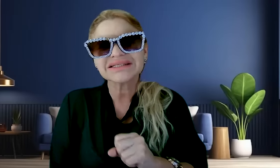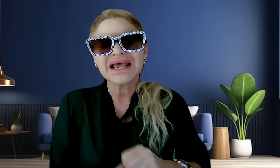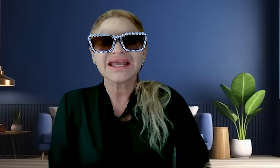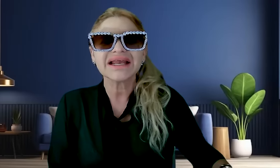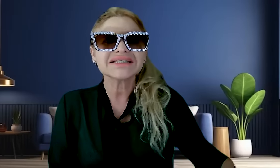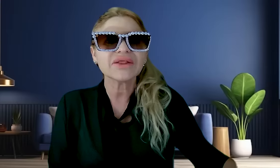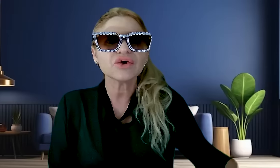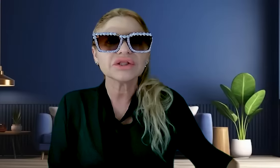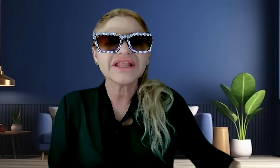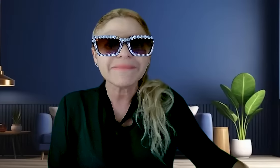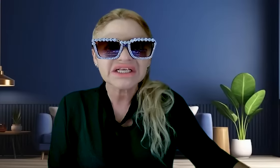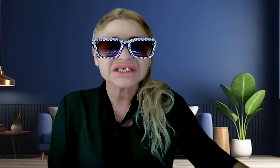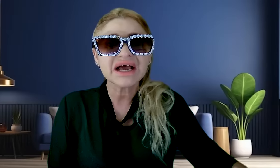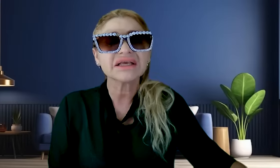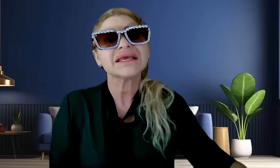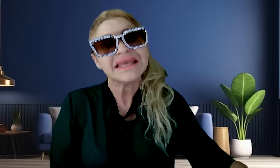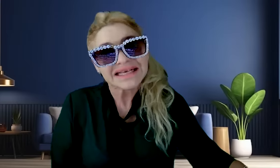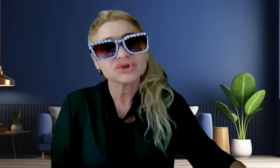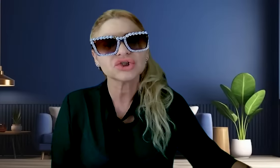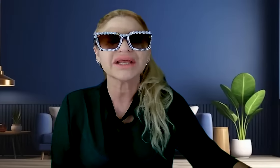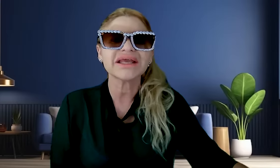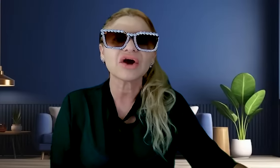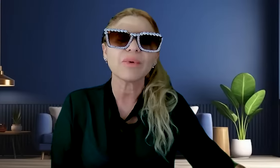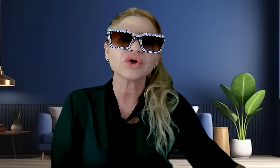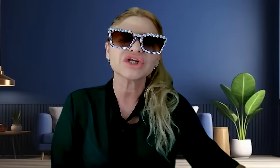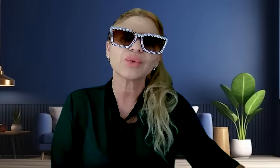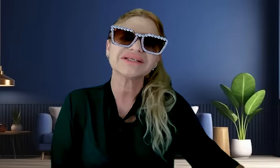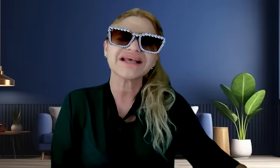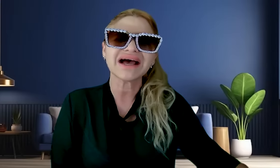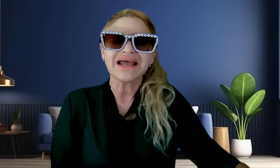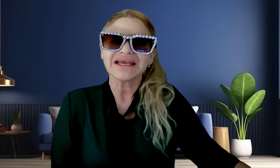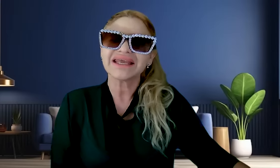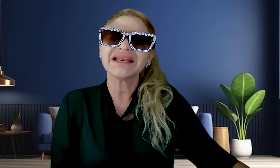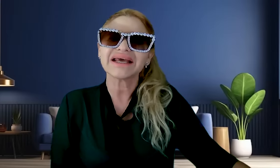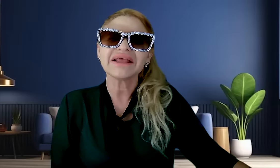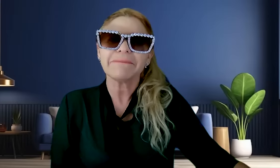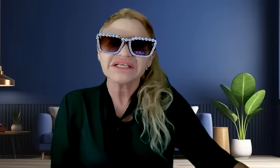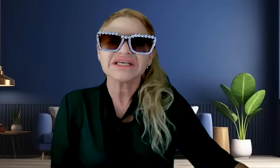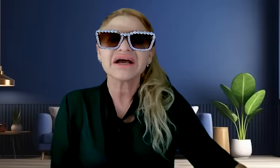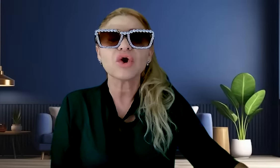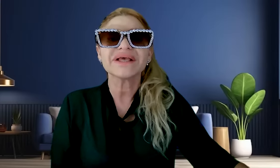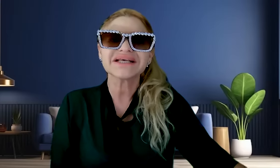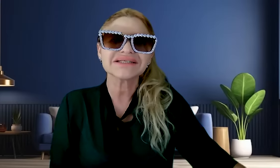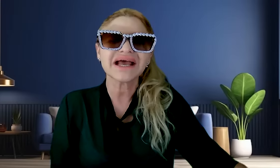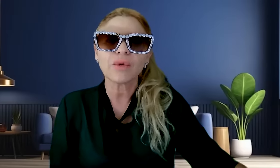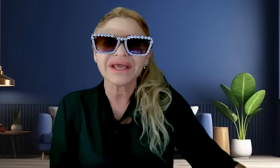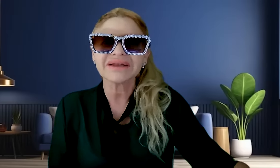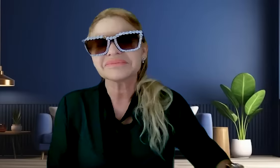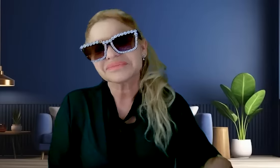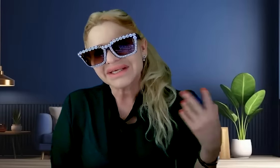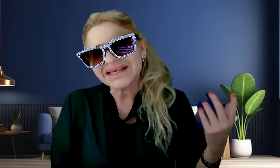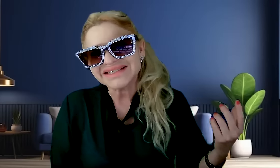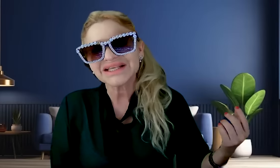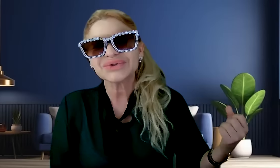Puertas en el estado de Michigan, y esto traería como consecuencia que la gente en Michigan comenzase a